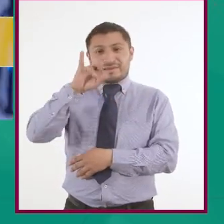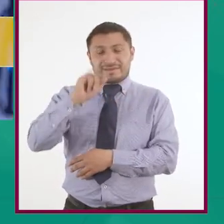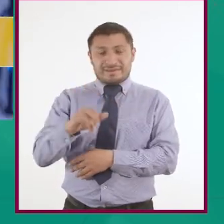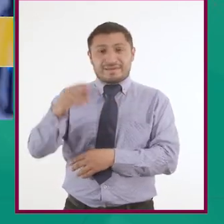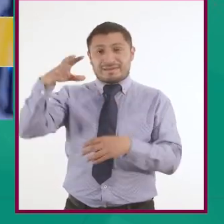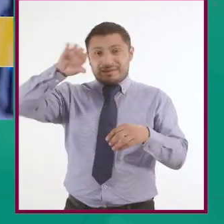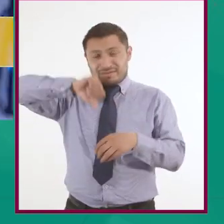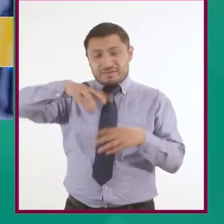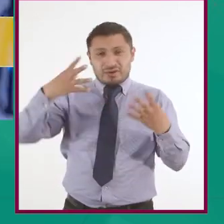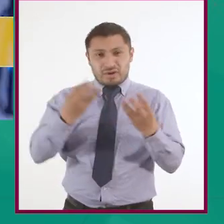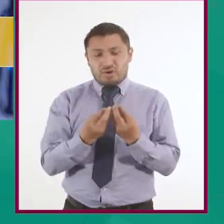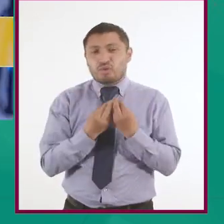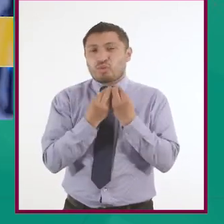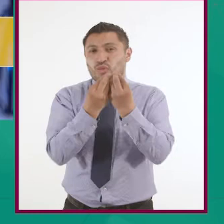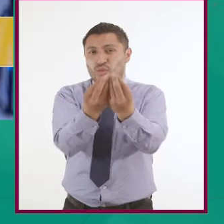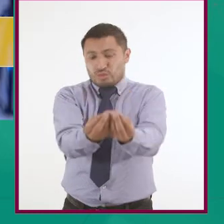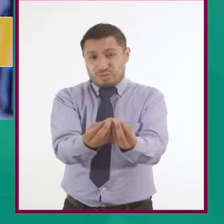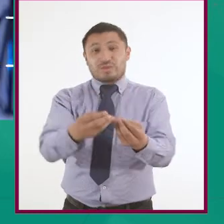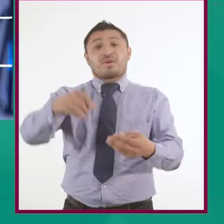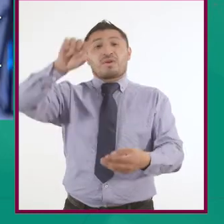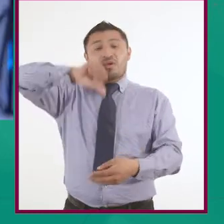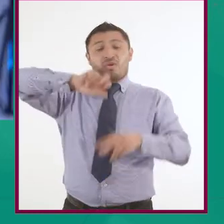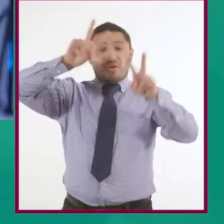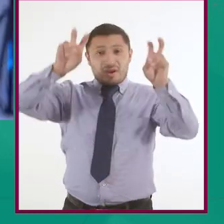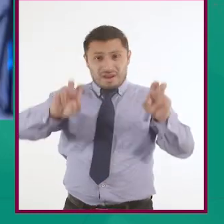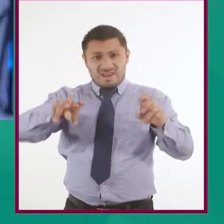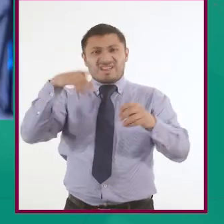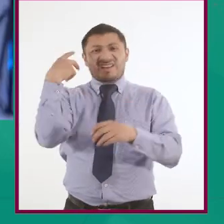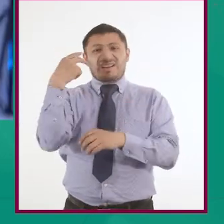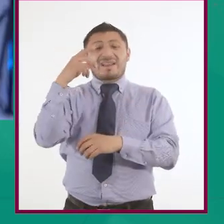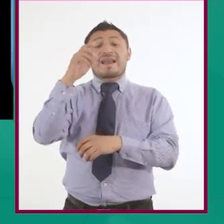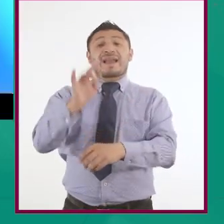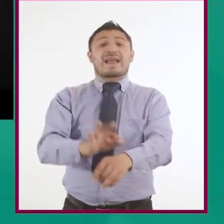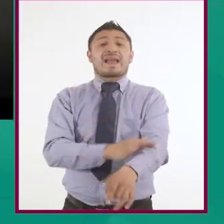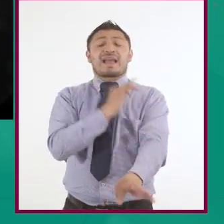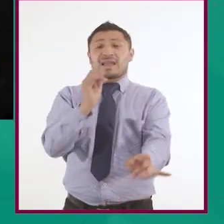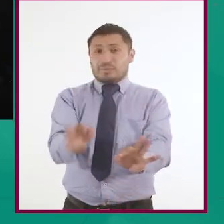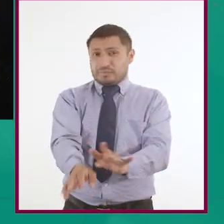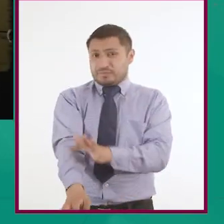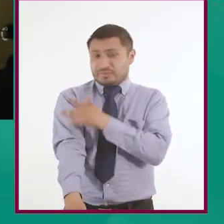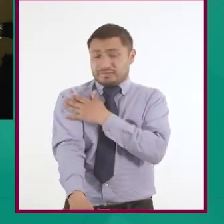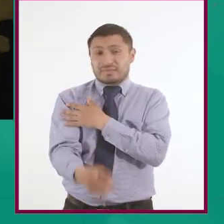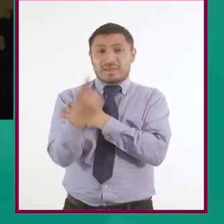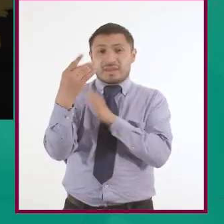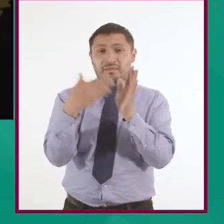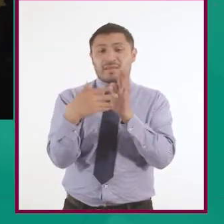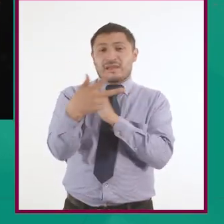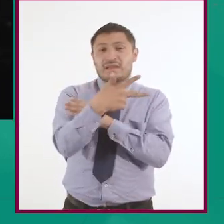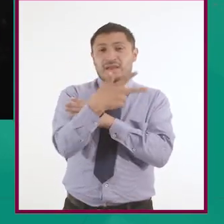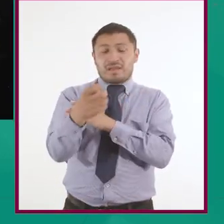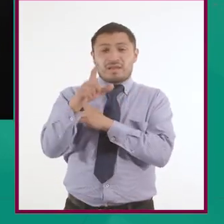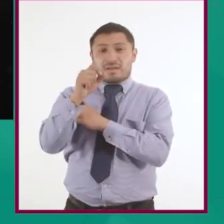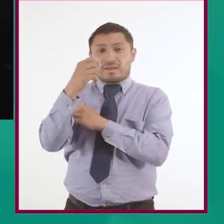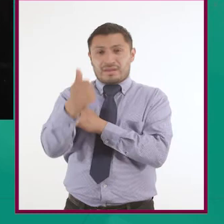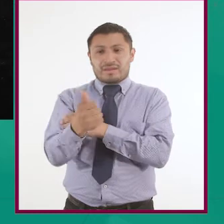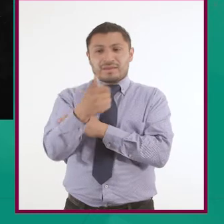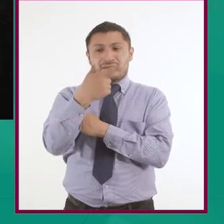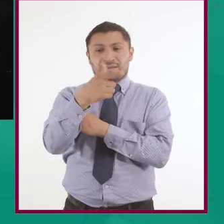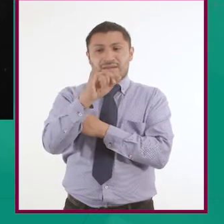en este recorrido. El tema de hoy son las emociones. En 1826,